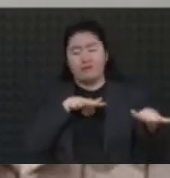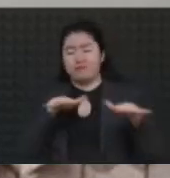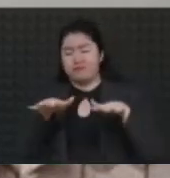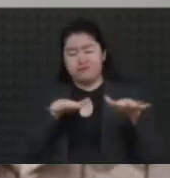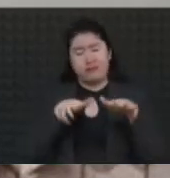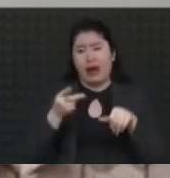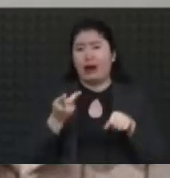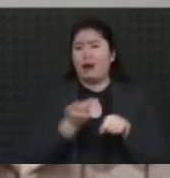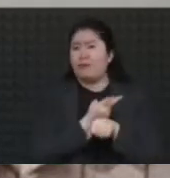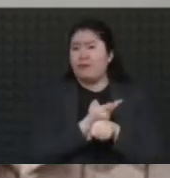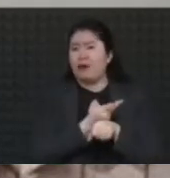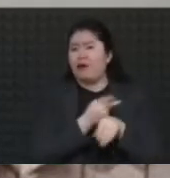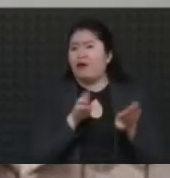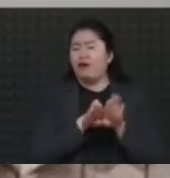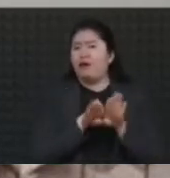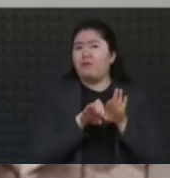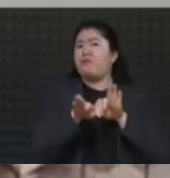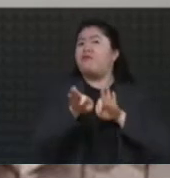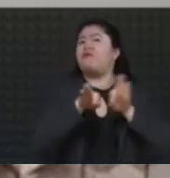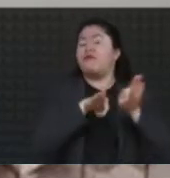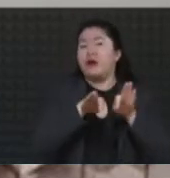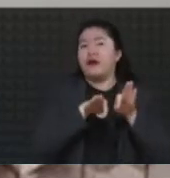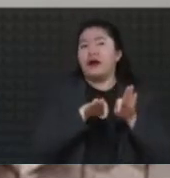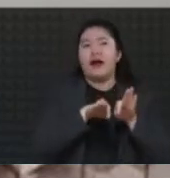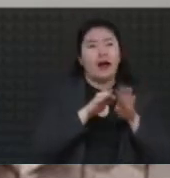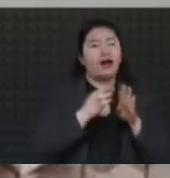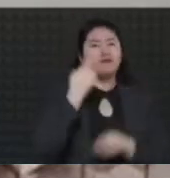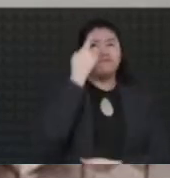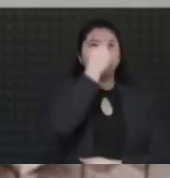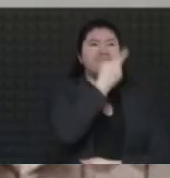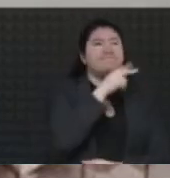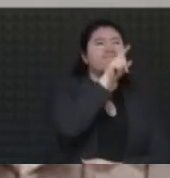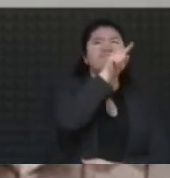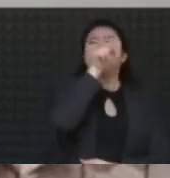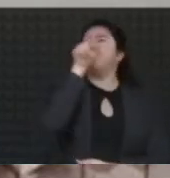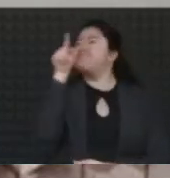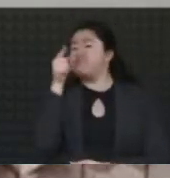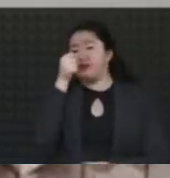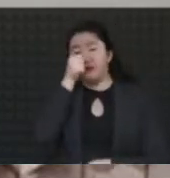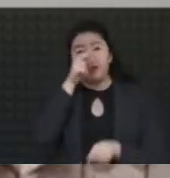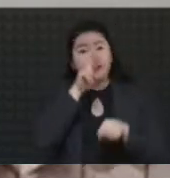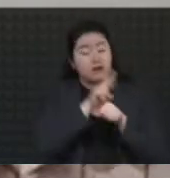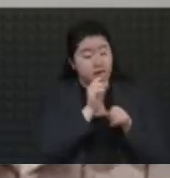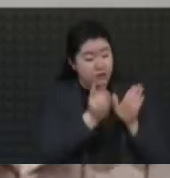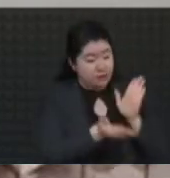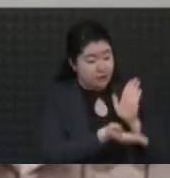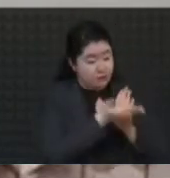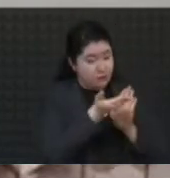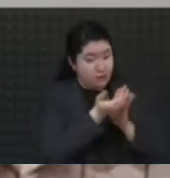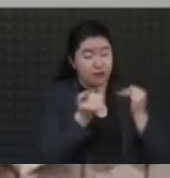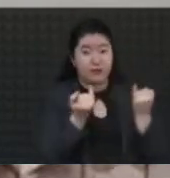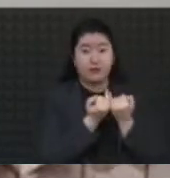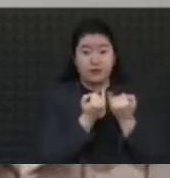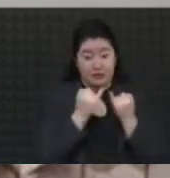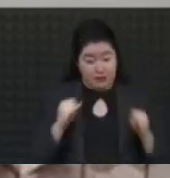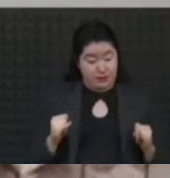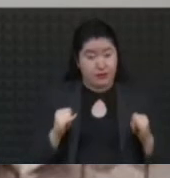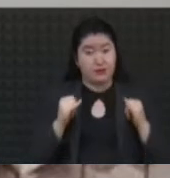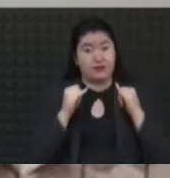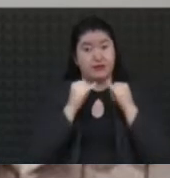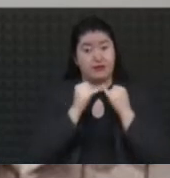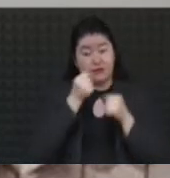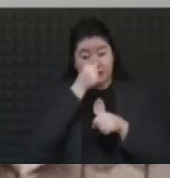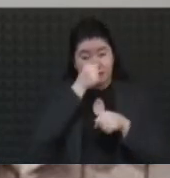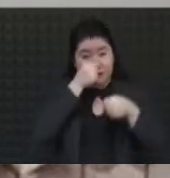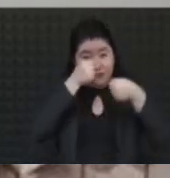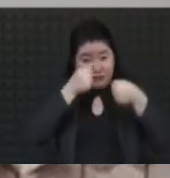magnitud, se hacen las revisiones que tienen que hacerse a partir de la Secretaría de Obras y del Instituto de Seguridad de las Construcciones. Ahí